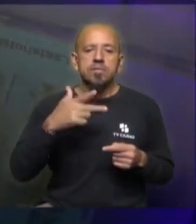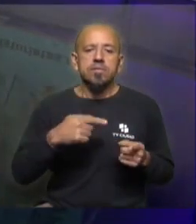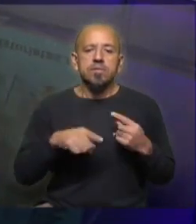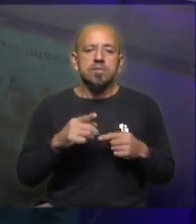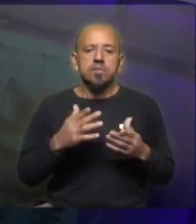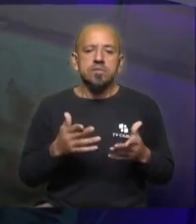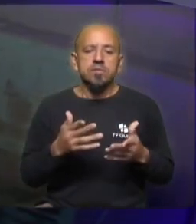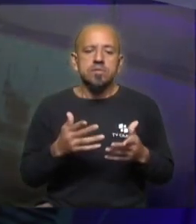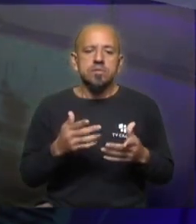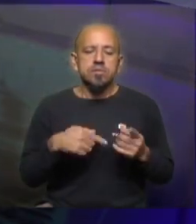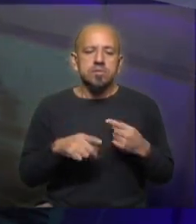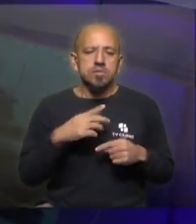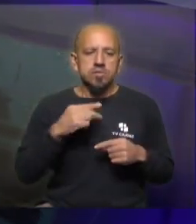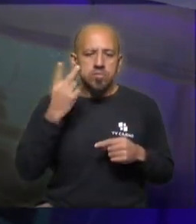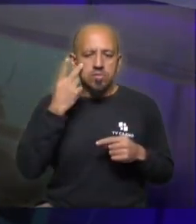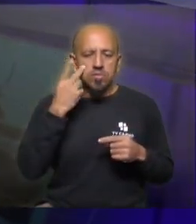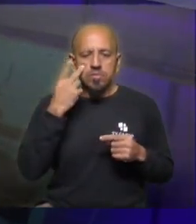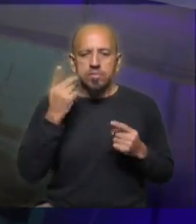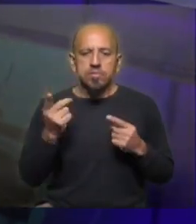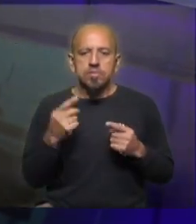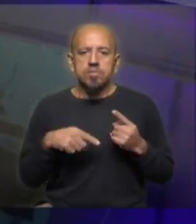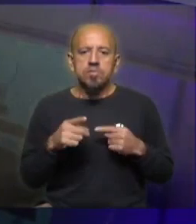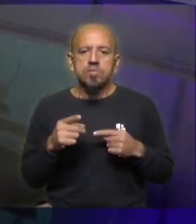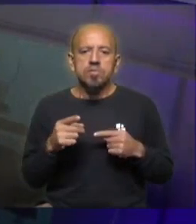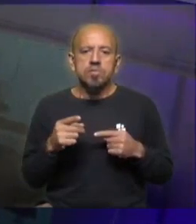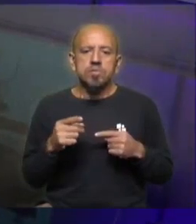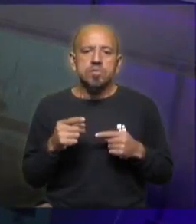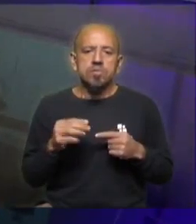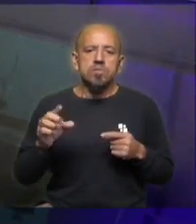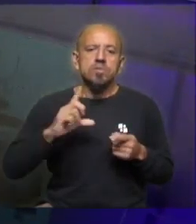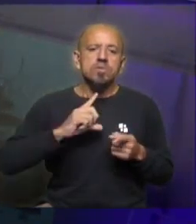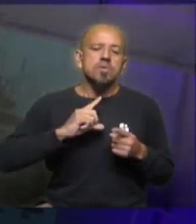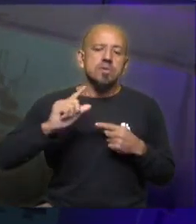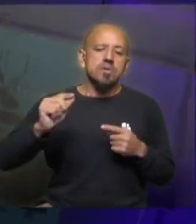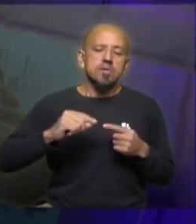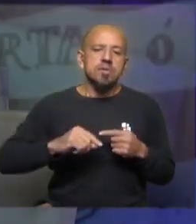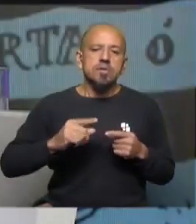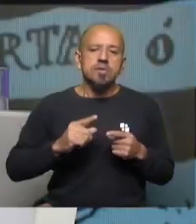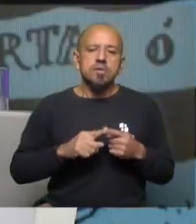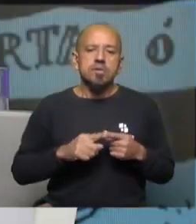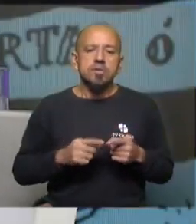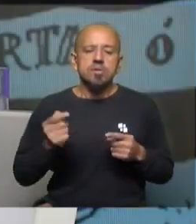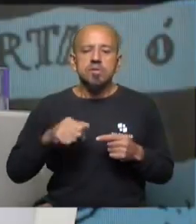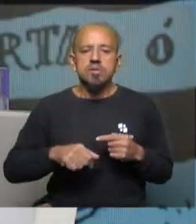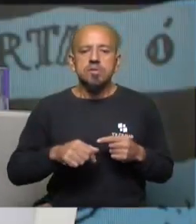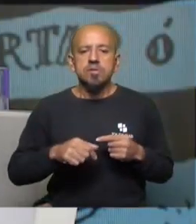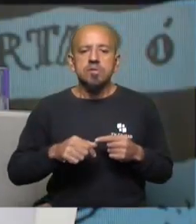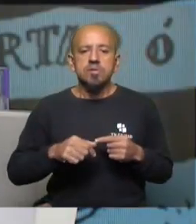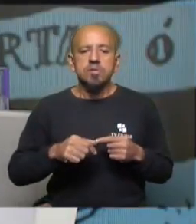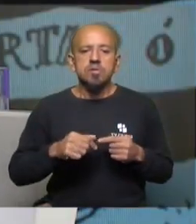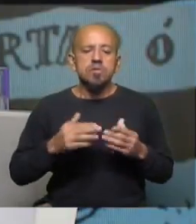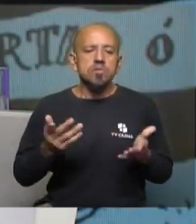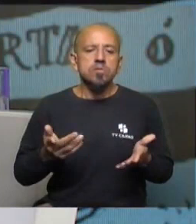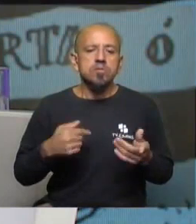un tipo muy listo Entonces no lo quería lo querían usar pero lejos de Elizabeth lejos de Inglaterra lo mandaron arriba de la plata no